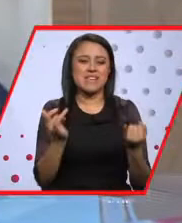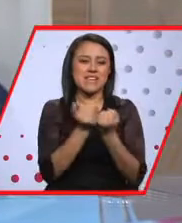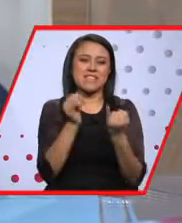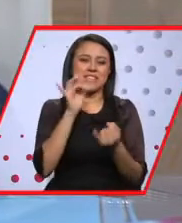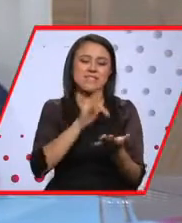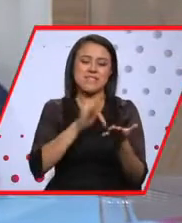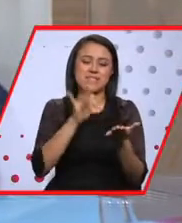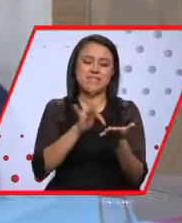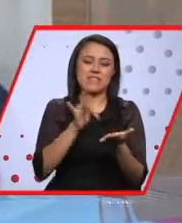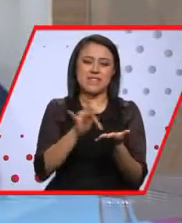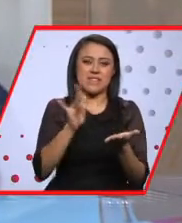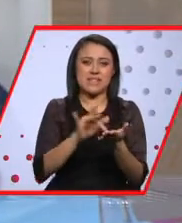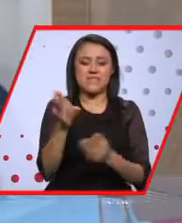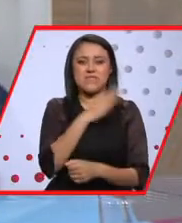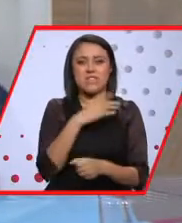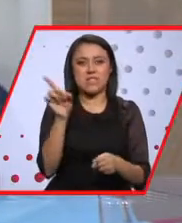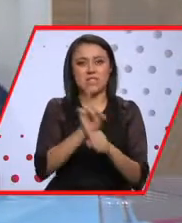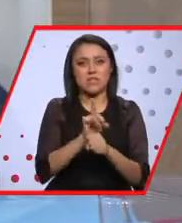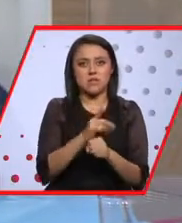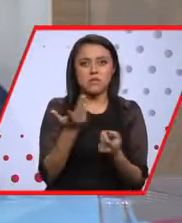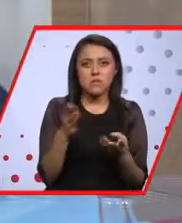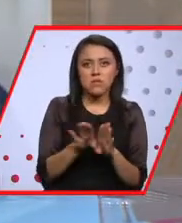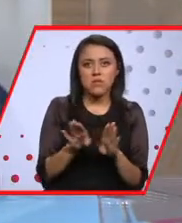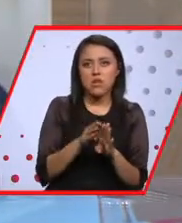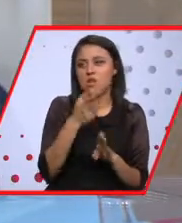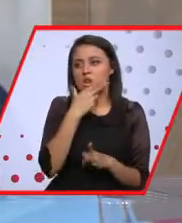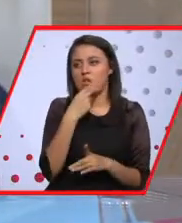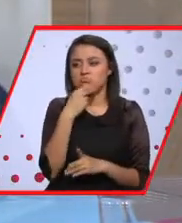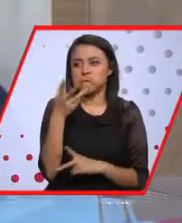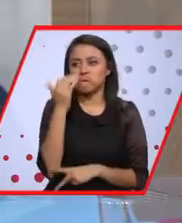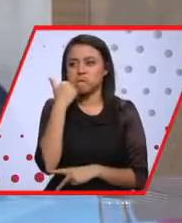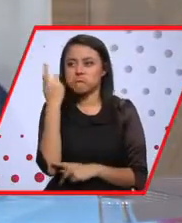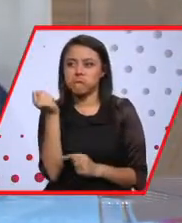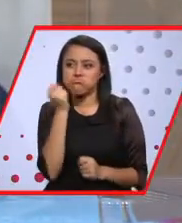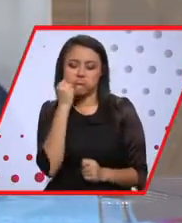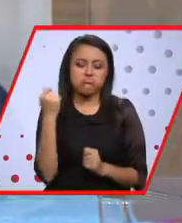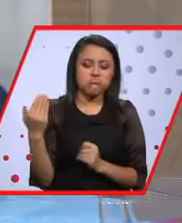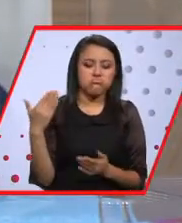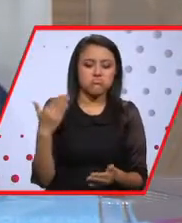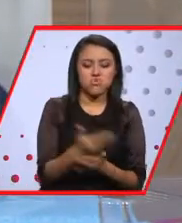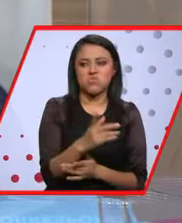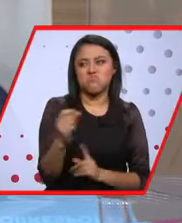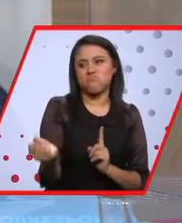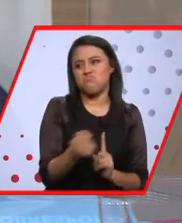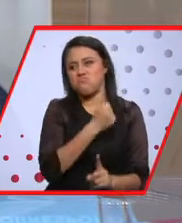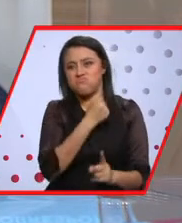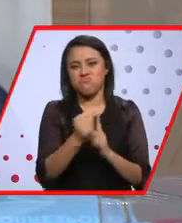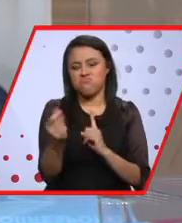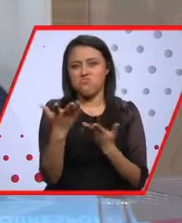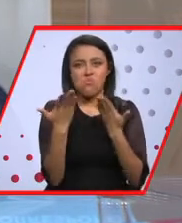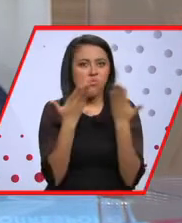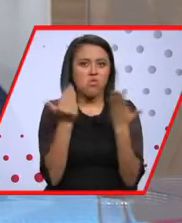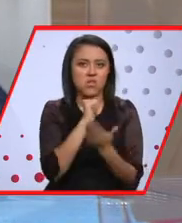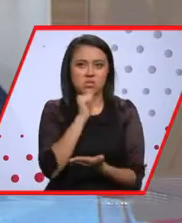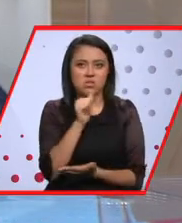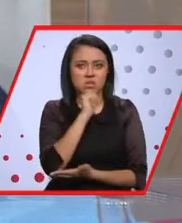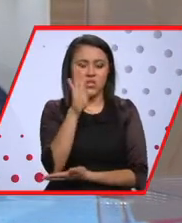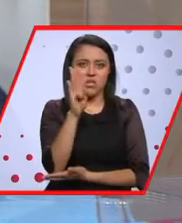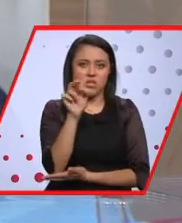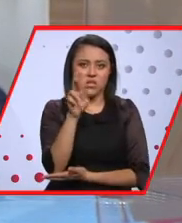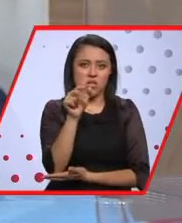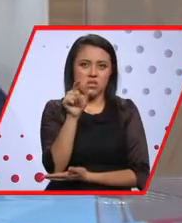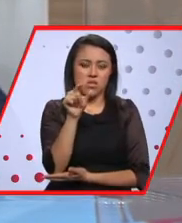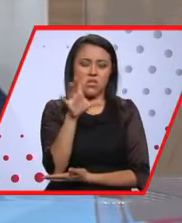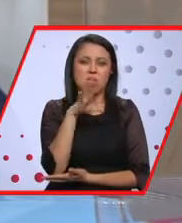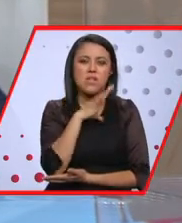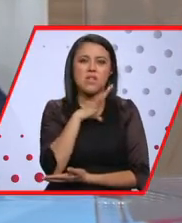Qué vergüenza. Nada más nos platica que el señor llega, la golpea cuando quiere, nadie hace nada. Yolanda Ramírez Gutiérrez, presidenta del Sistema